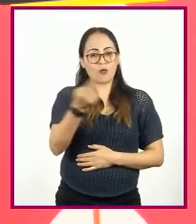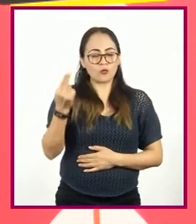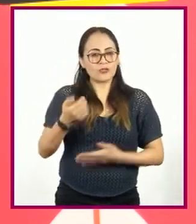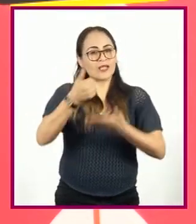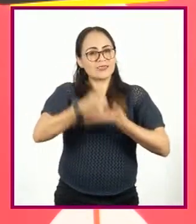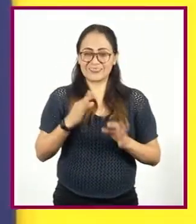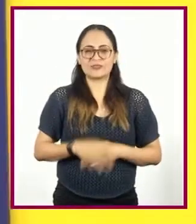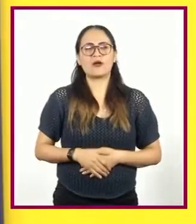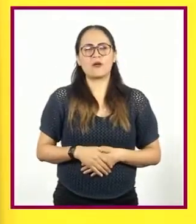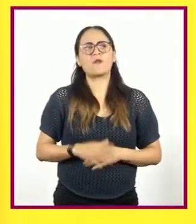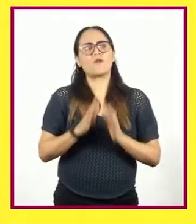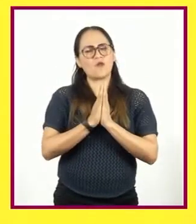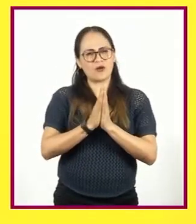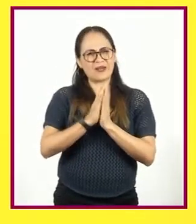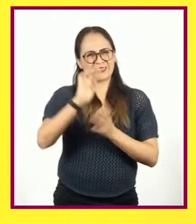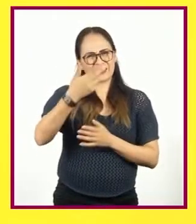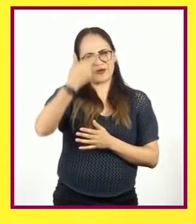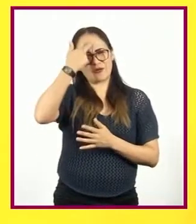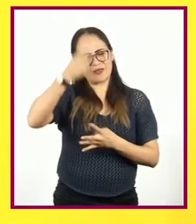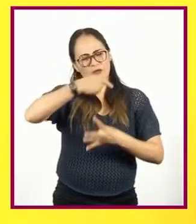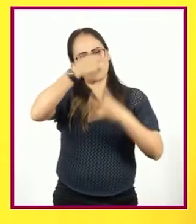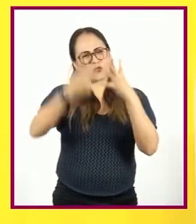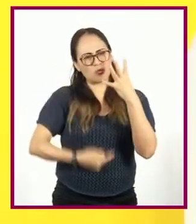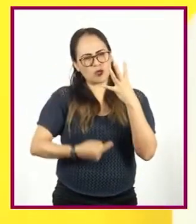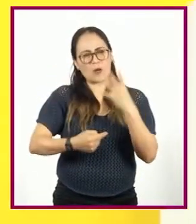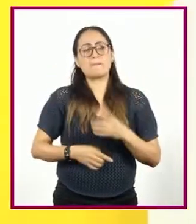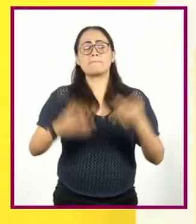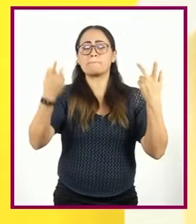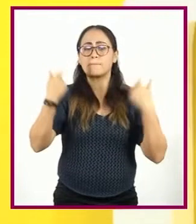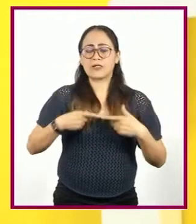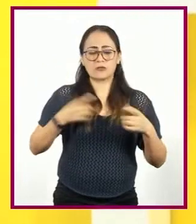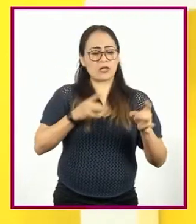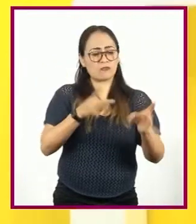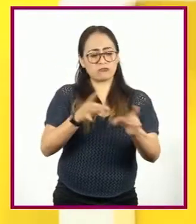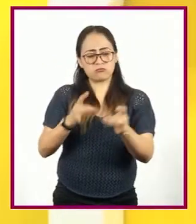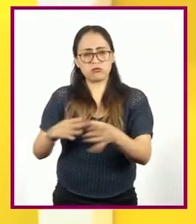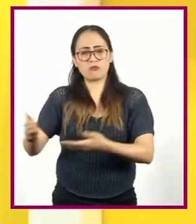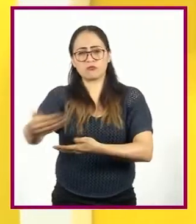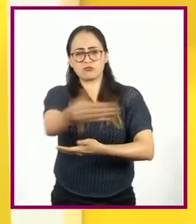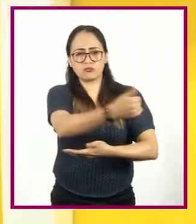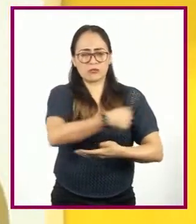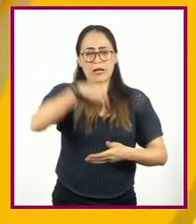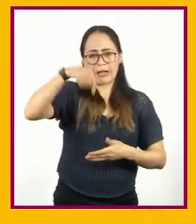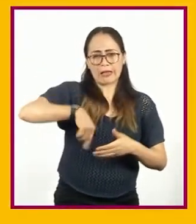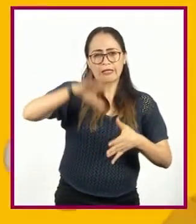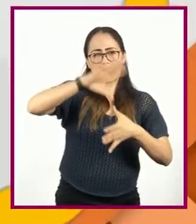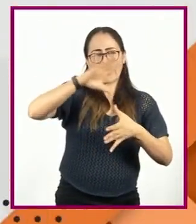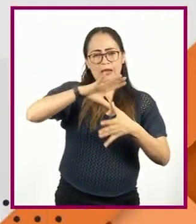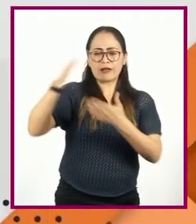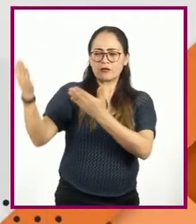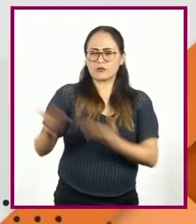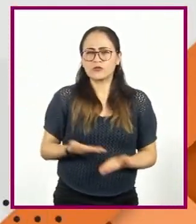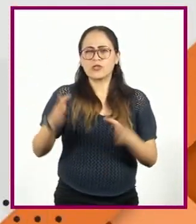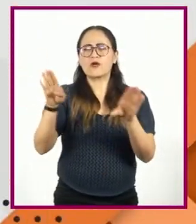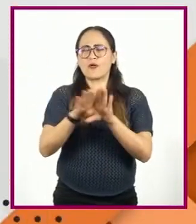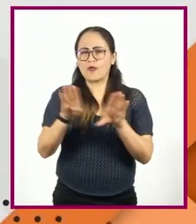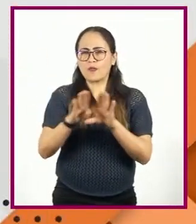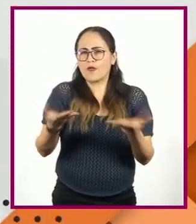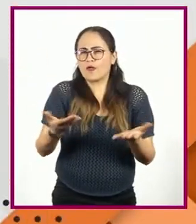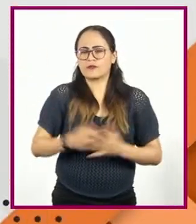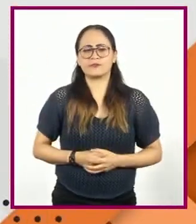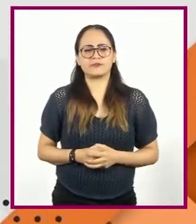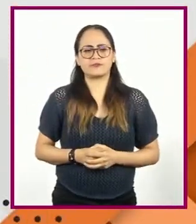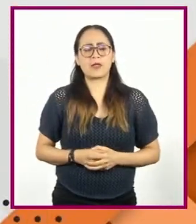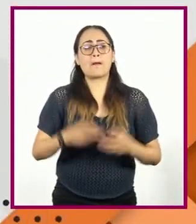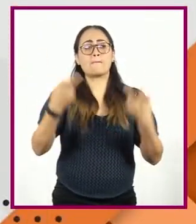y divertida. ¿Cómo llegaron los primeros cazadores-recolectores a nuestro continente? La historia de los